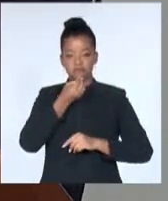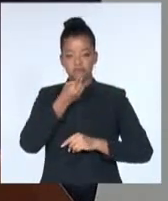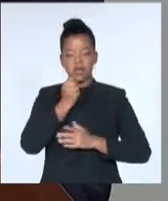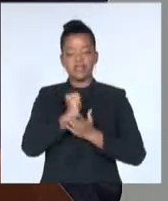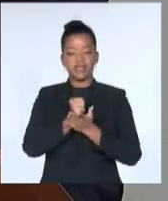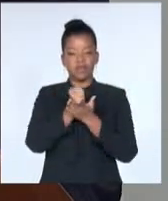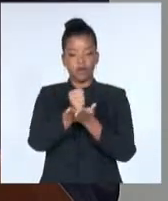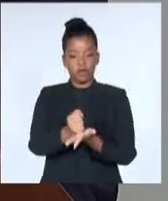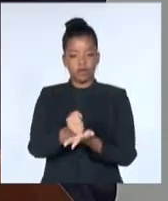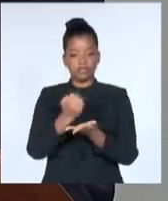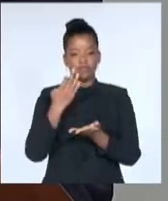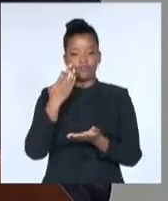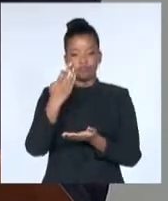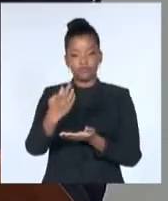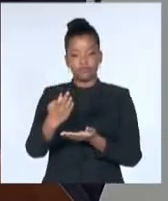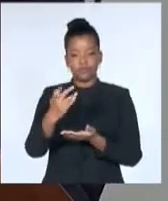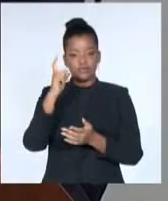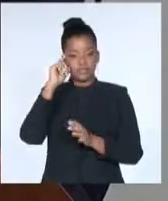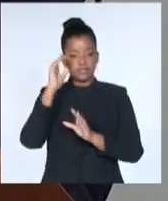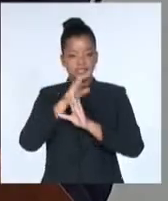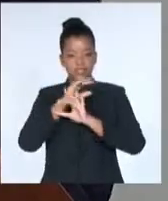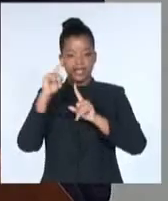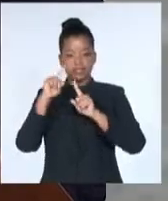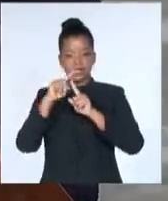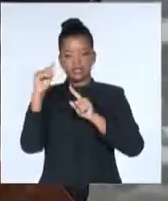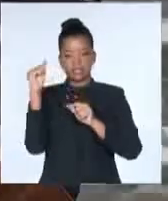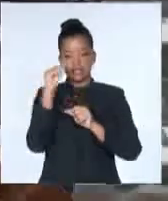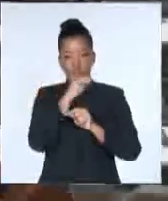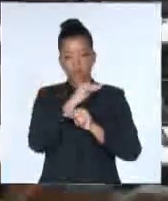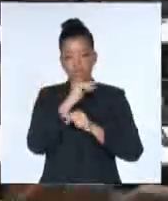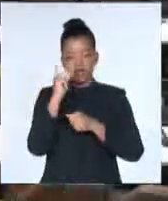colaboración en ciencia y tecnología entre los países del sur global.